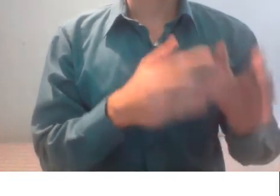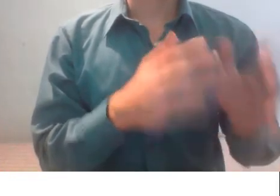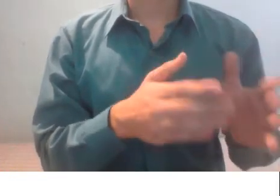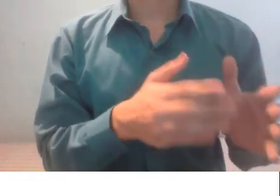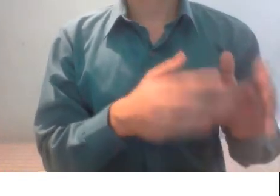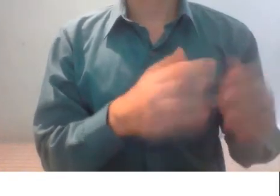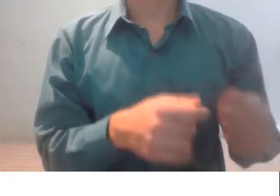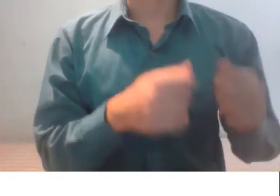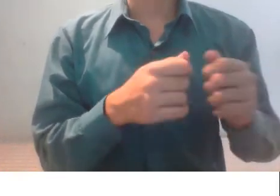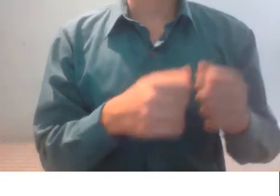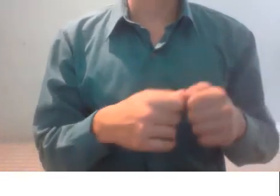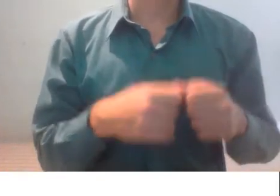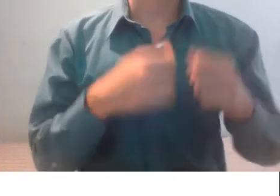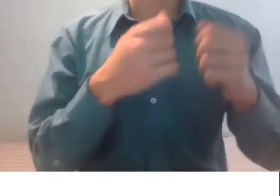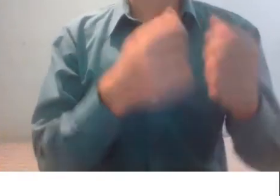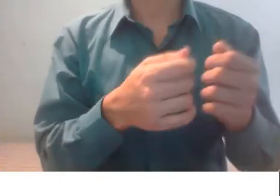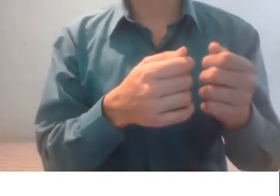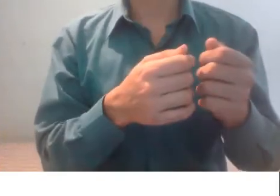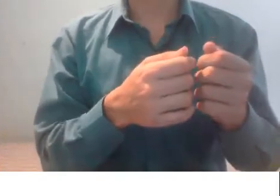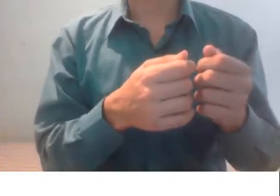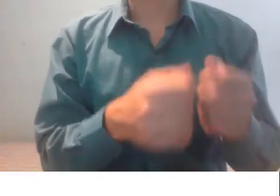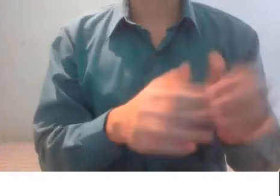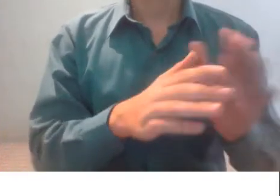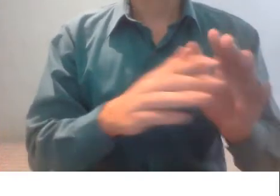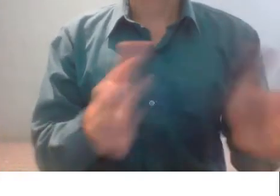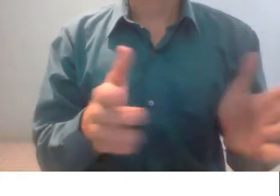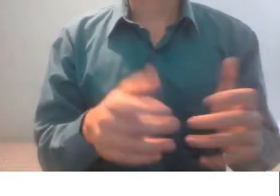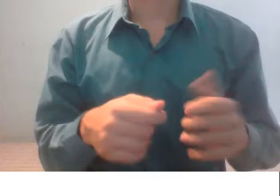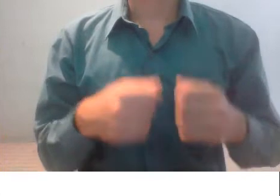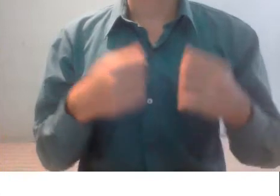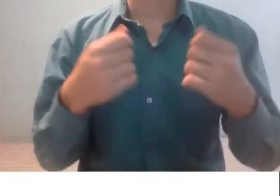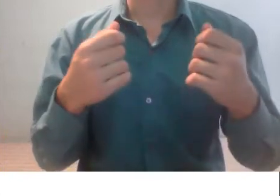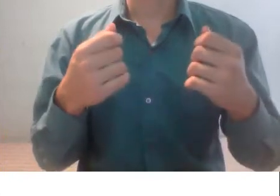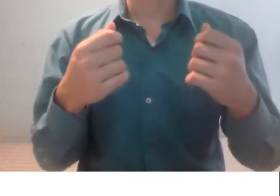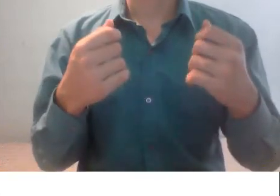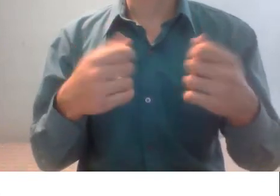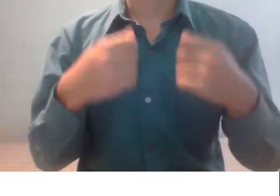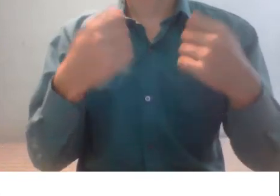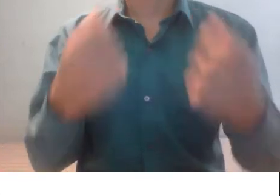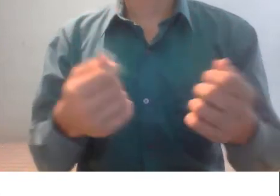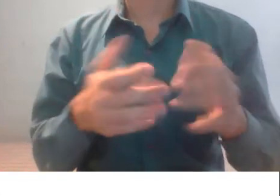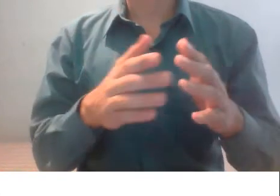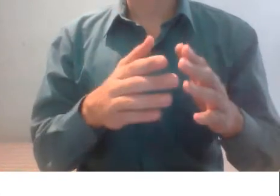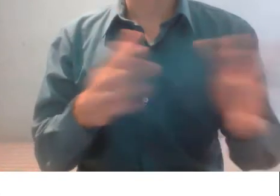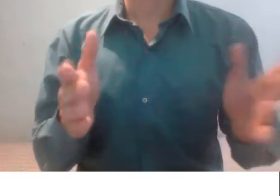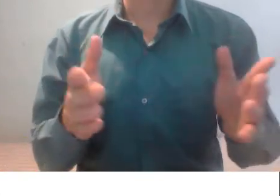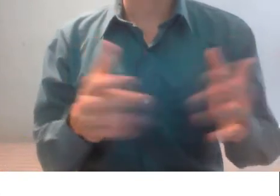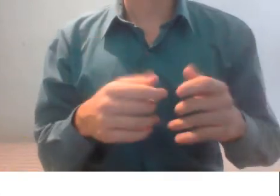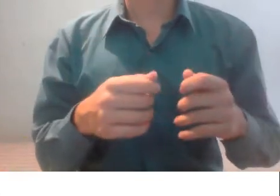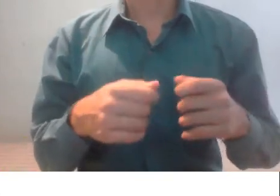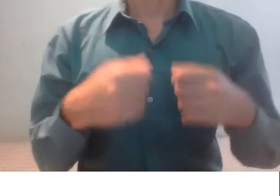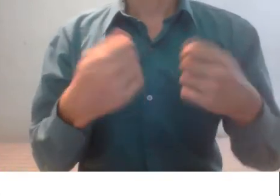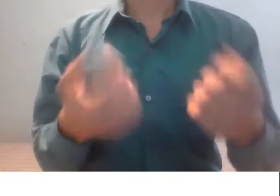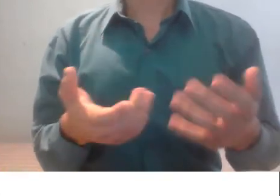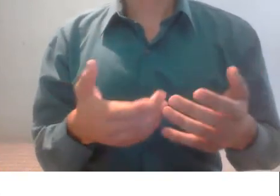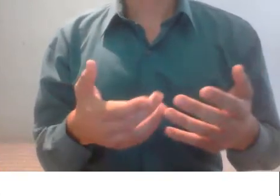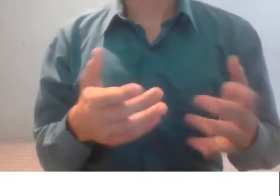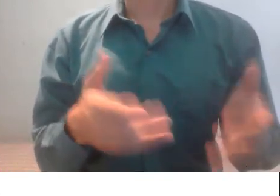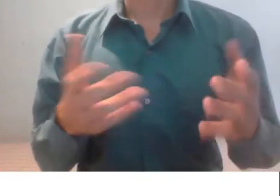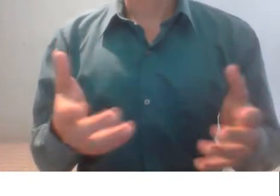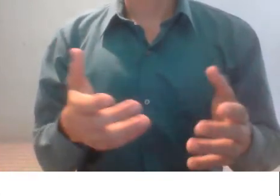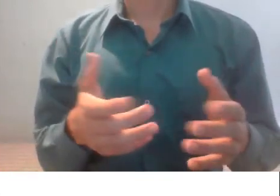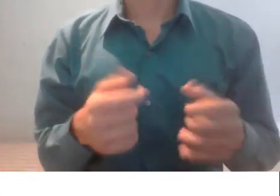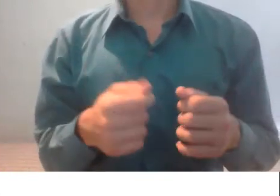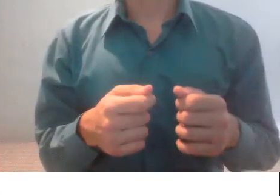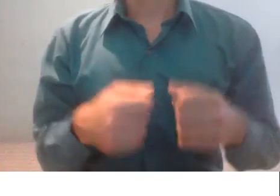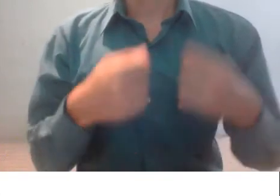aplicaron la lógica de, ok, vamos a ayudar a las grandes empresas y de esa forma sacamos a nuestro país adelante sin ningún detalle y vamos sacando a las